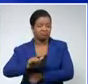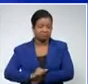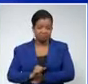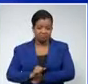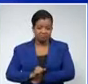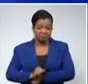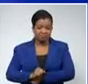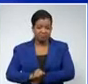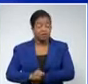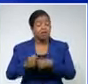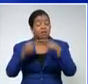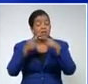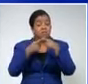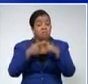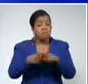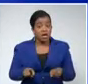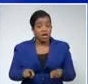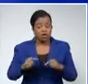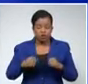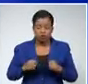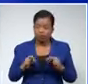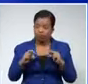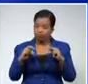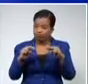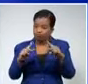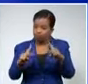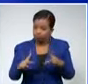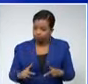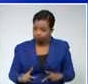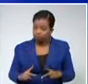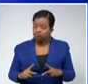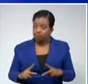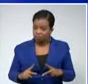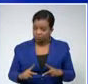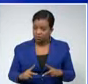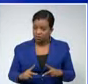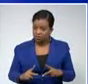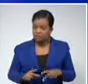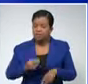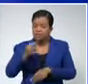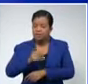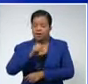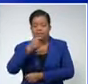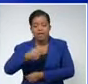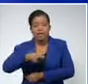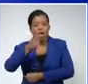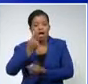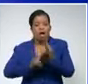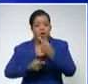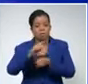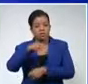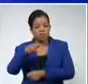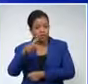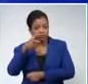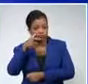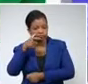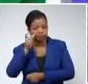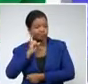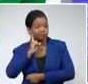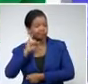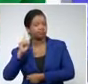Pero de todas formas yo lo reitero, porque siempre tiene que haber un oído receptivo, que de conjunto con las medidas de coercitivas, porque también